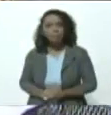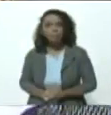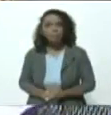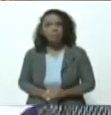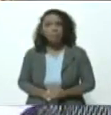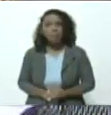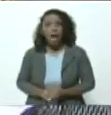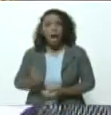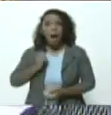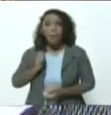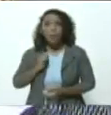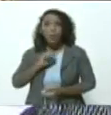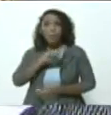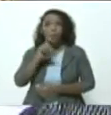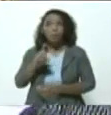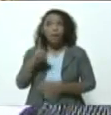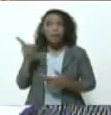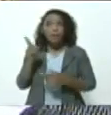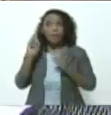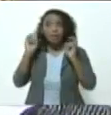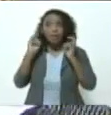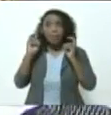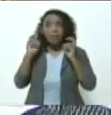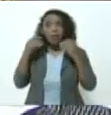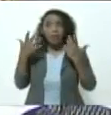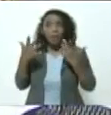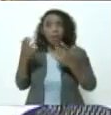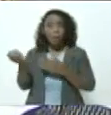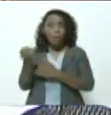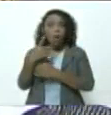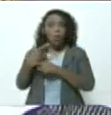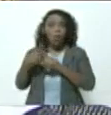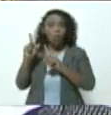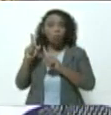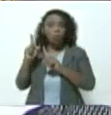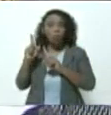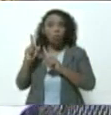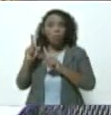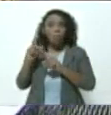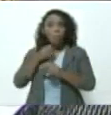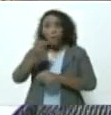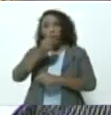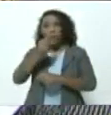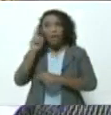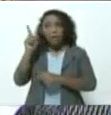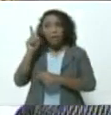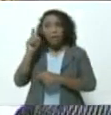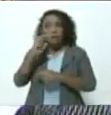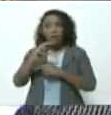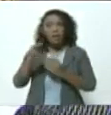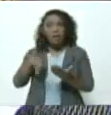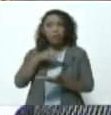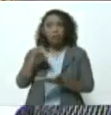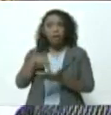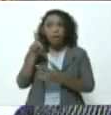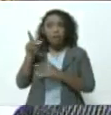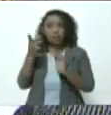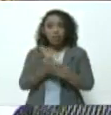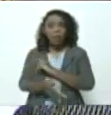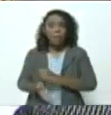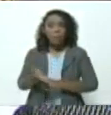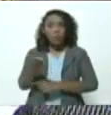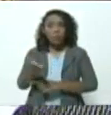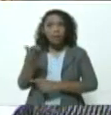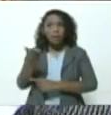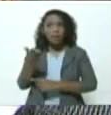Aprovecho de hacer una pregunta que tiene que ver con ese contexto y que nos envían otros periodistas de medios nacionales. Y es sobre la importancia